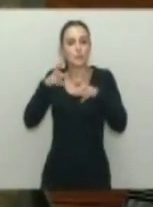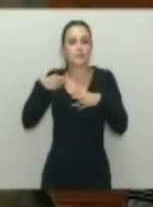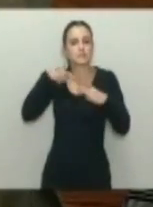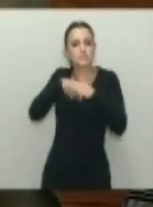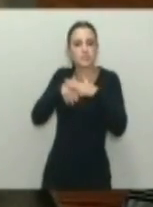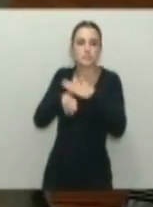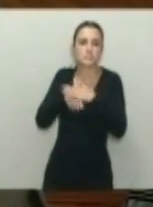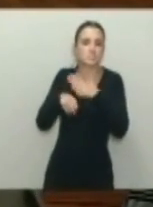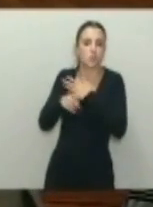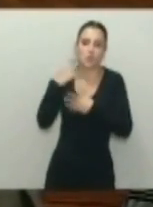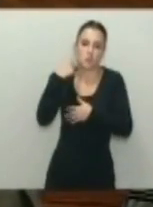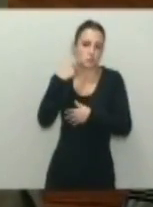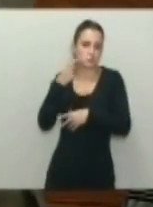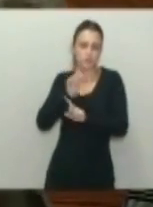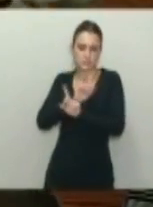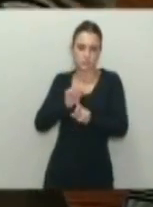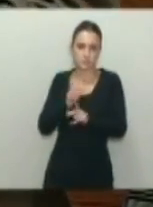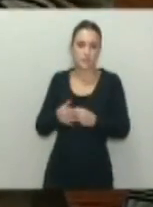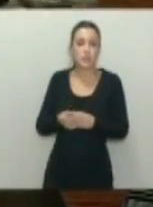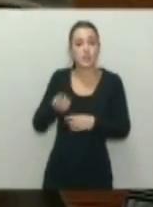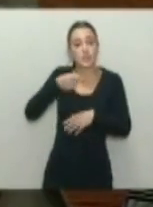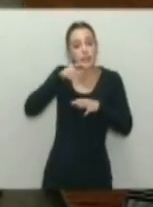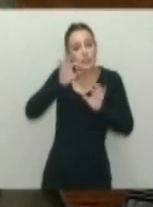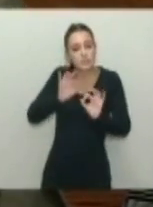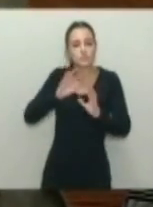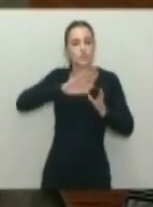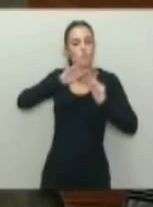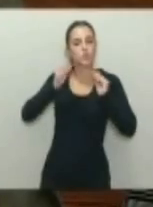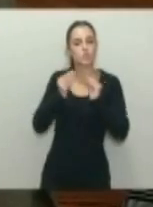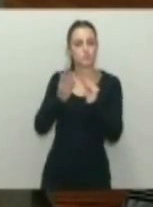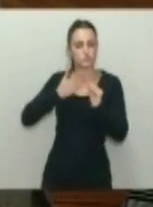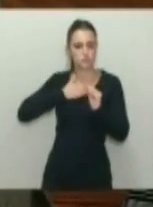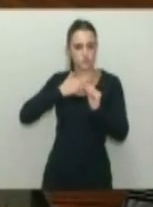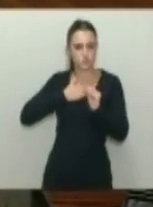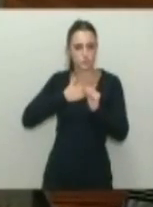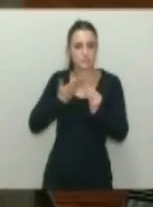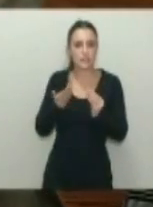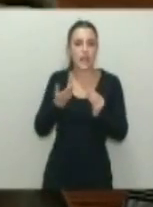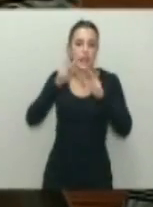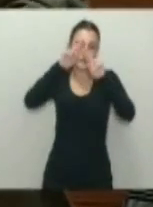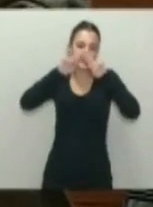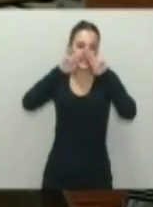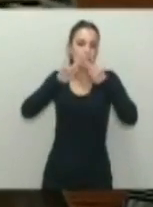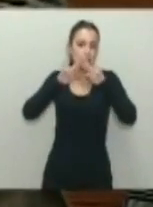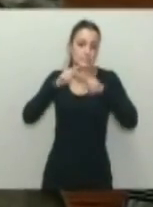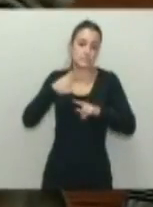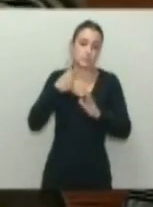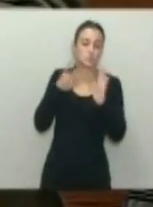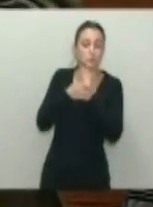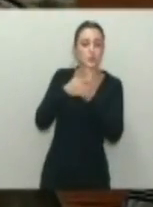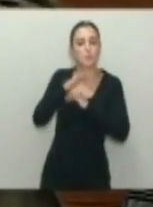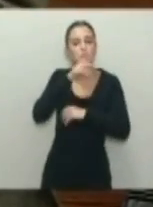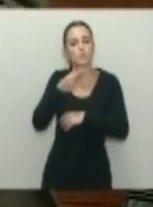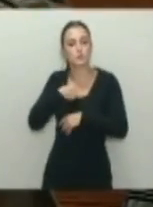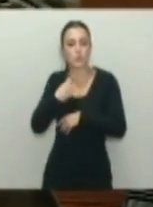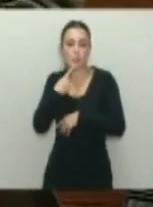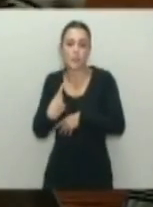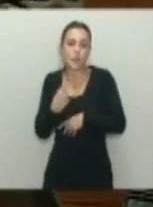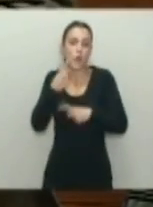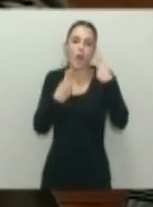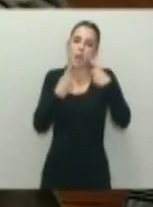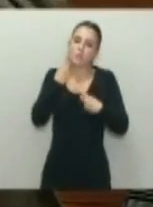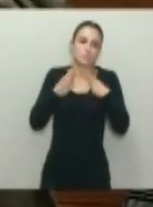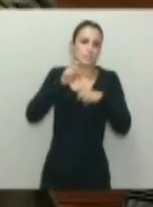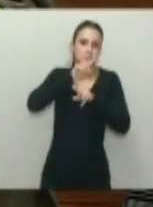asuntos cotidianos. Esa es la conclusión a la que nosotros llegamos de ese análisis, porque ya le digo, hay cuestiones que no tienen ninguna